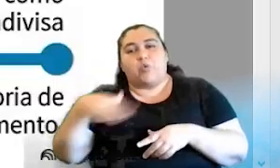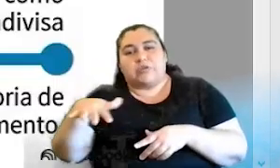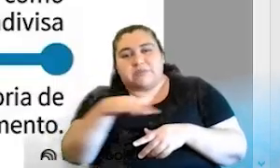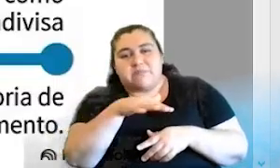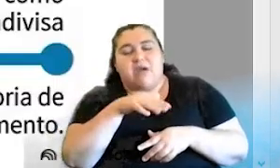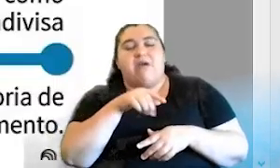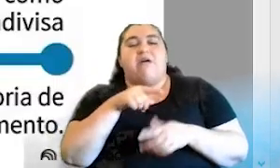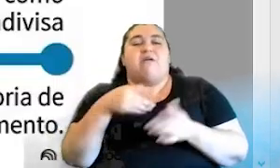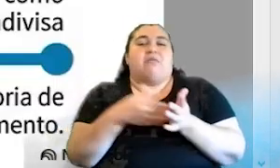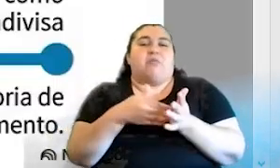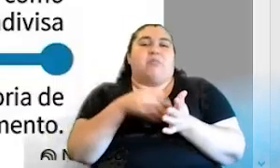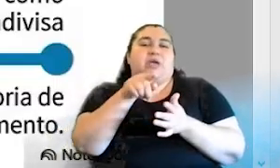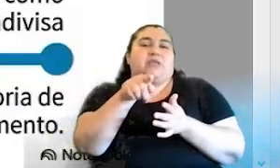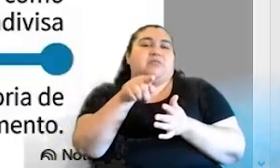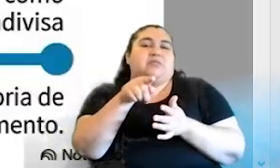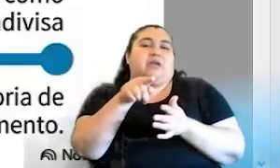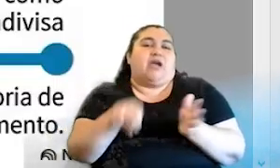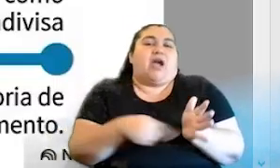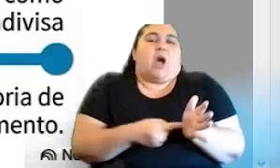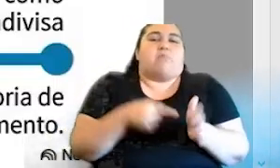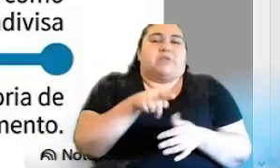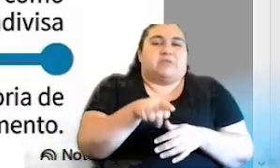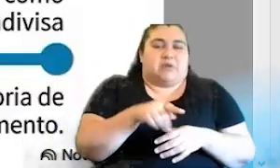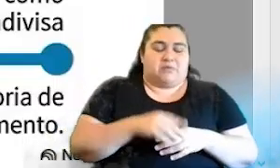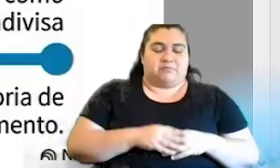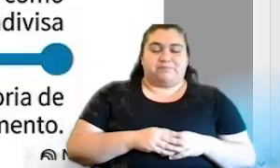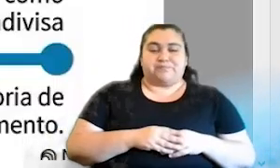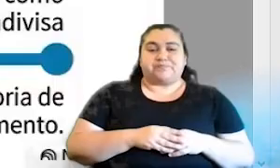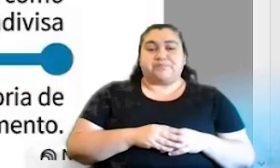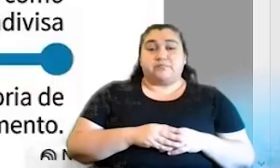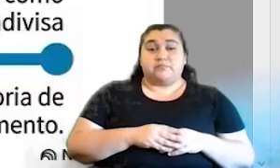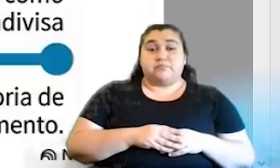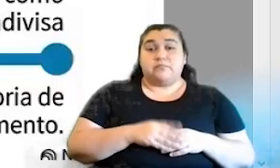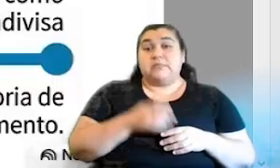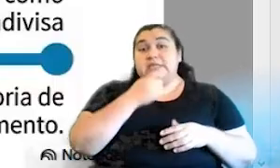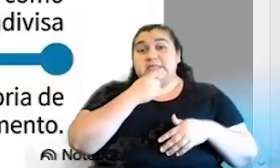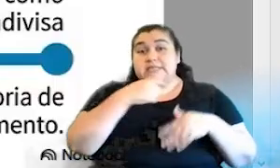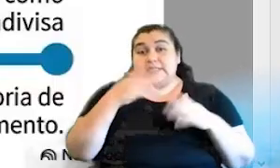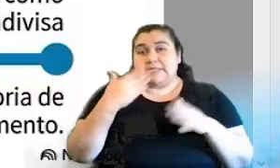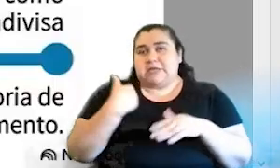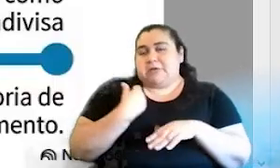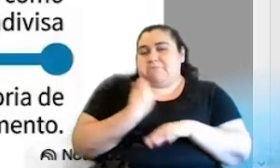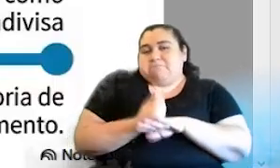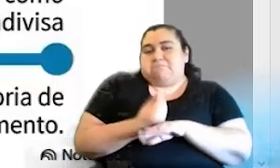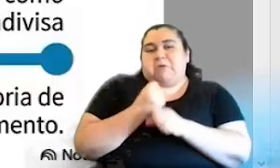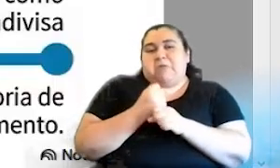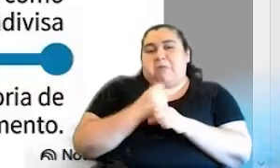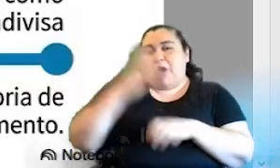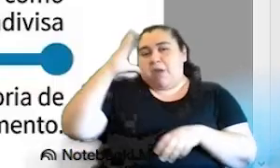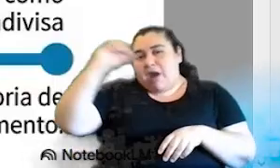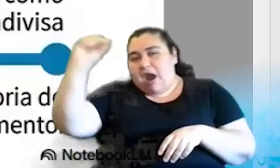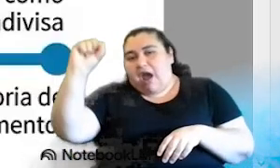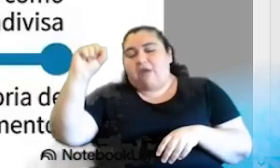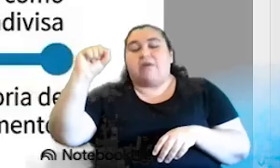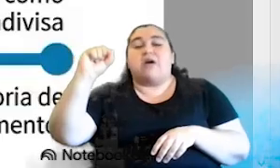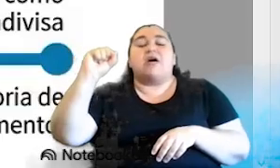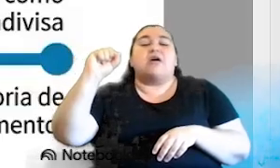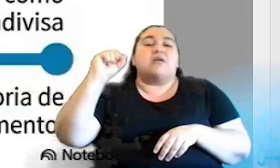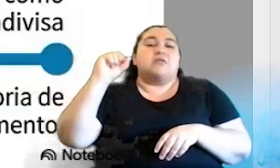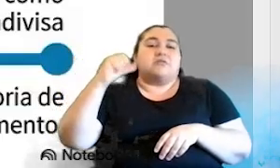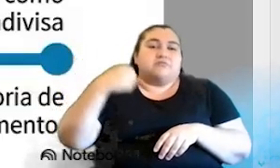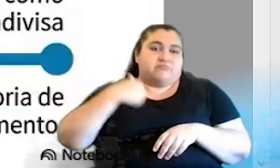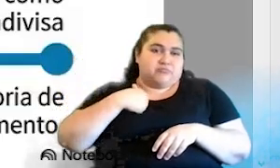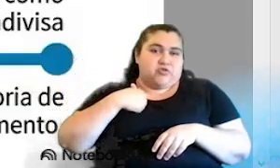el Estado de la Ciudad Autónoma de Buenos Aires. En ese sentido, si uno está trabajando en una embajada o en un consulado,